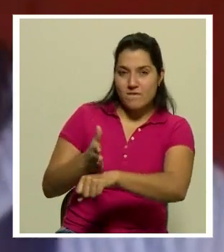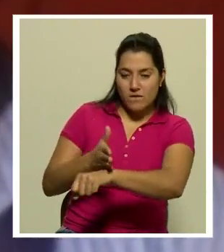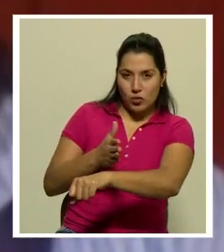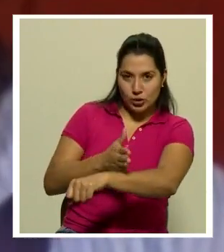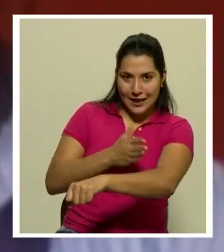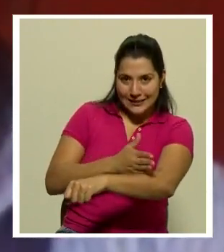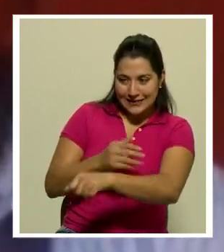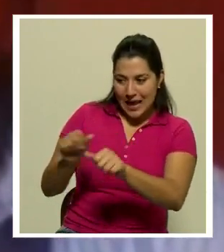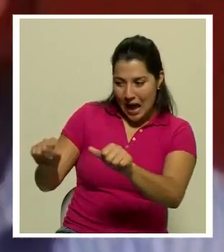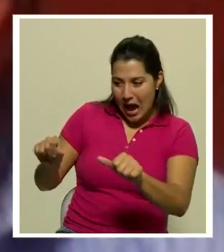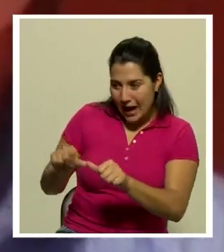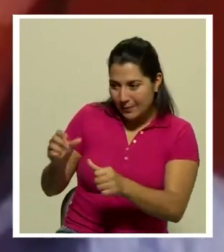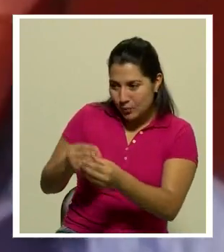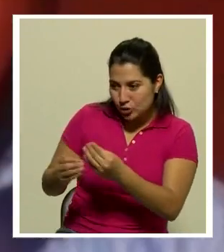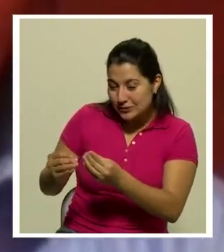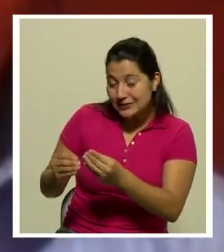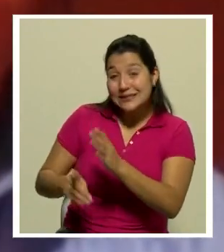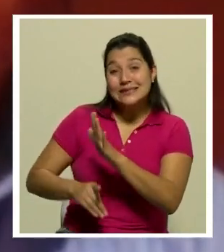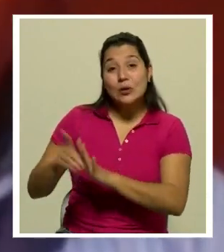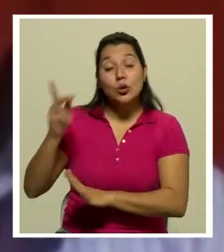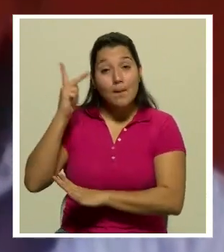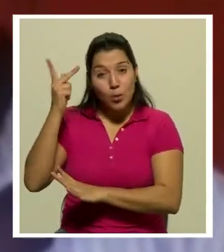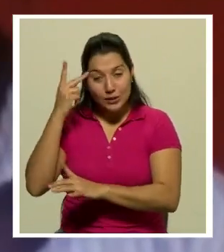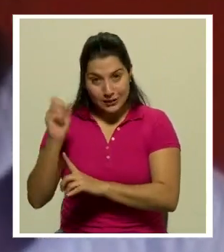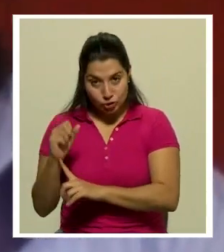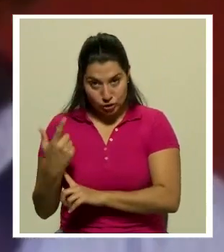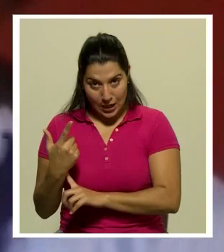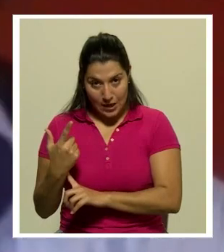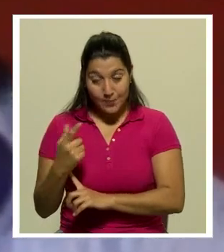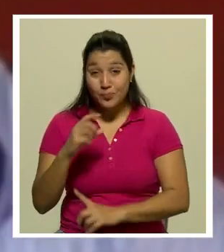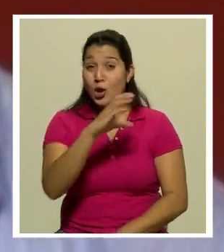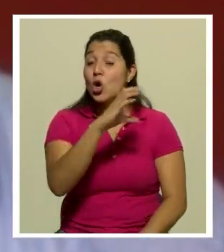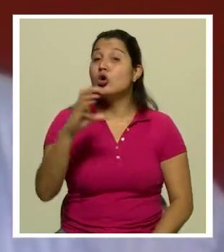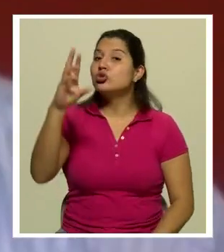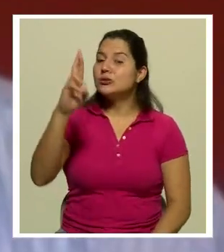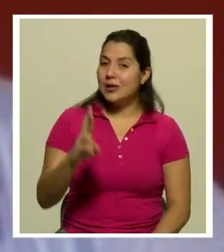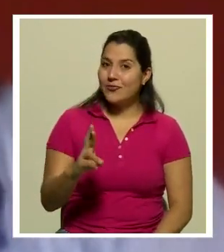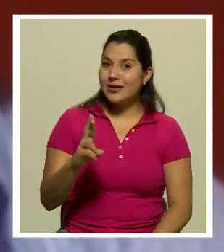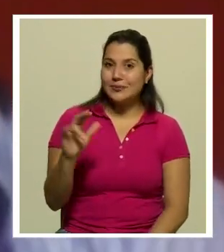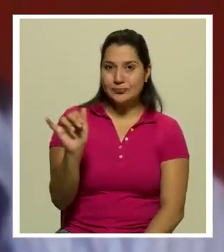el desarrollo de políticas sociales. Costa Rica no es la excepción.